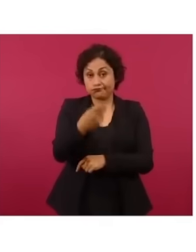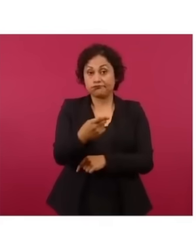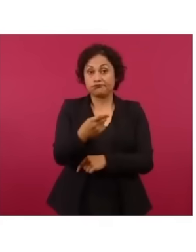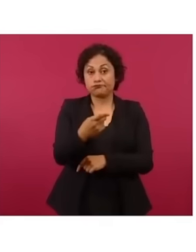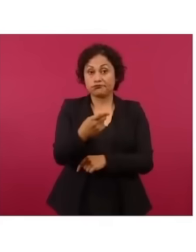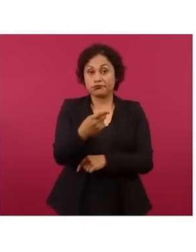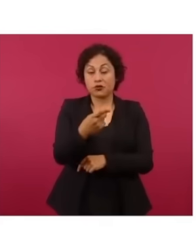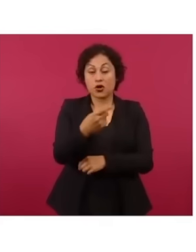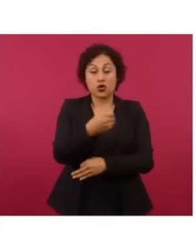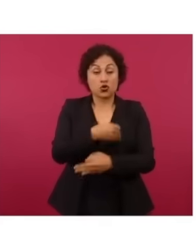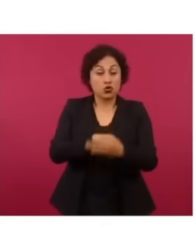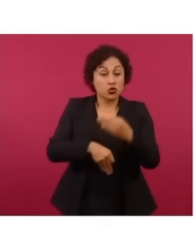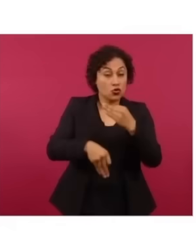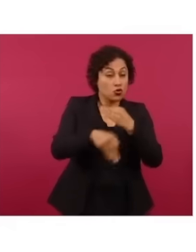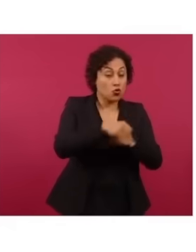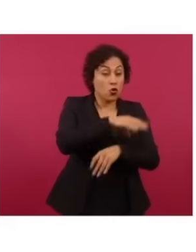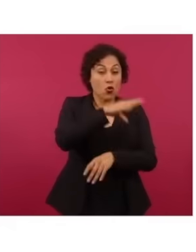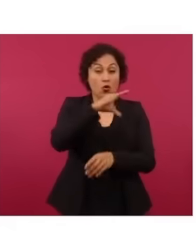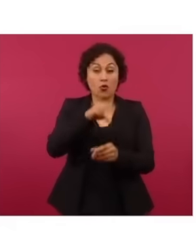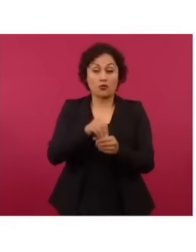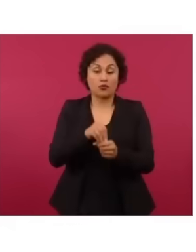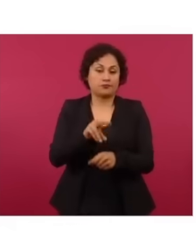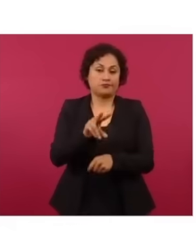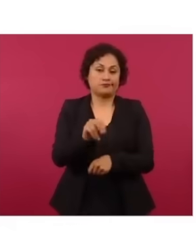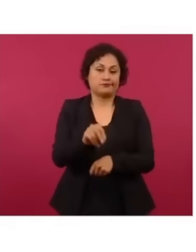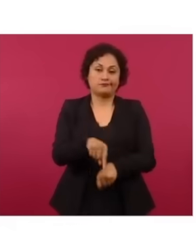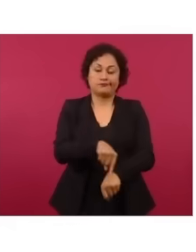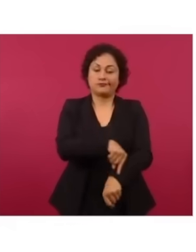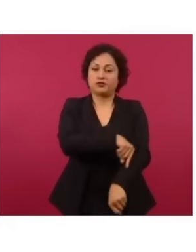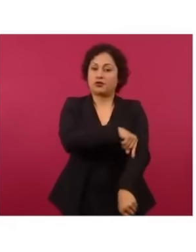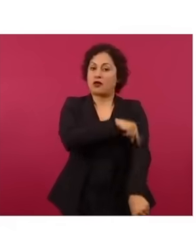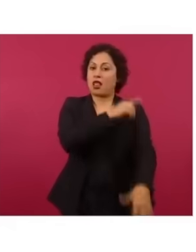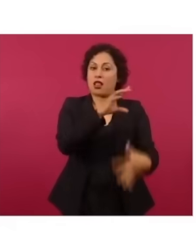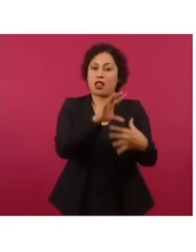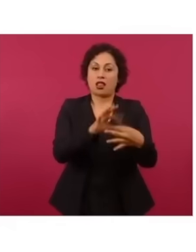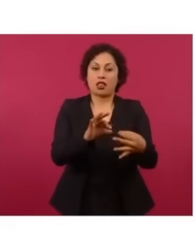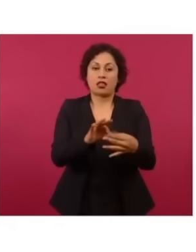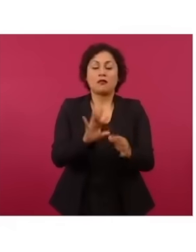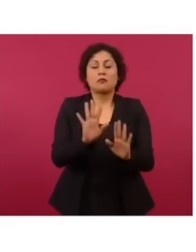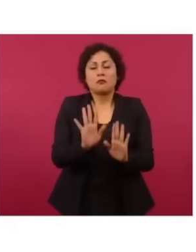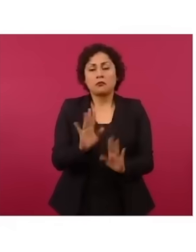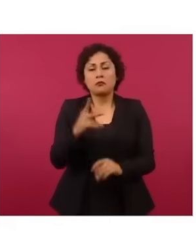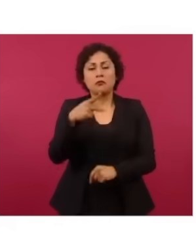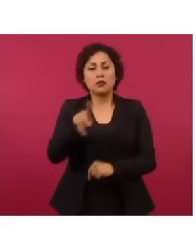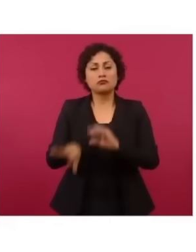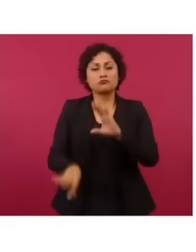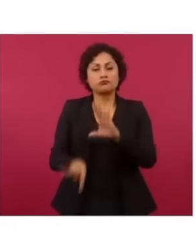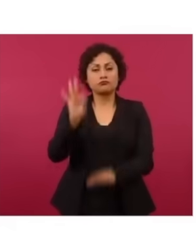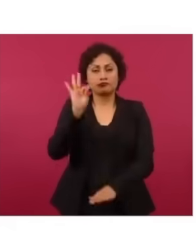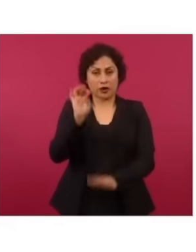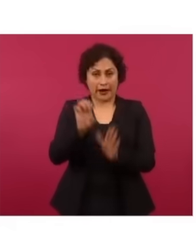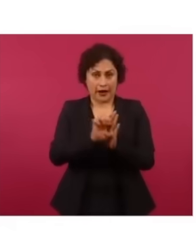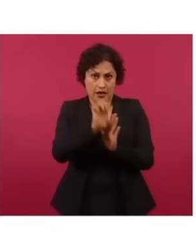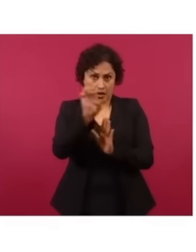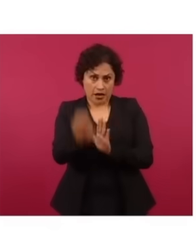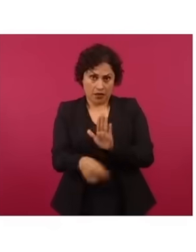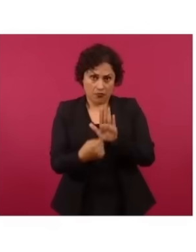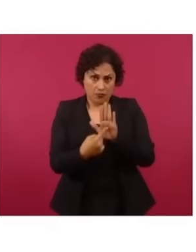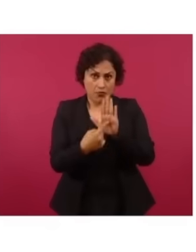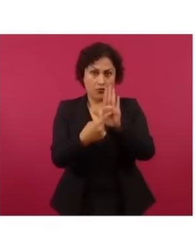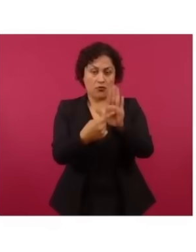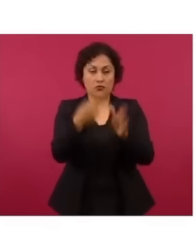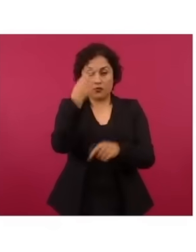no todos los contratos, puesto que son muy largos, pero vamos a poner como ejemplo de lo que estamos hablando